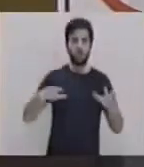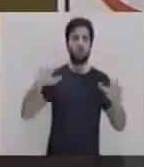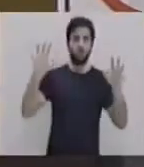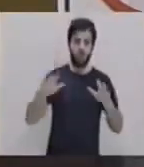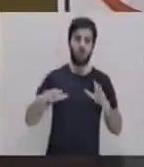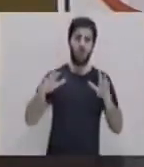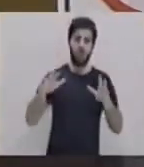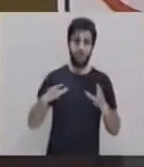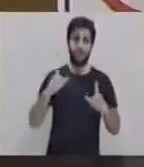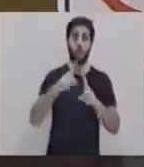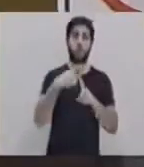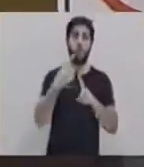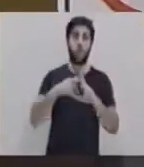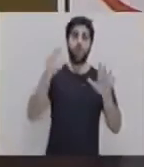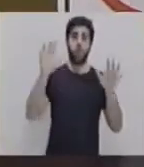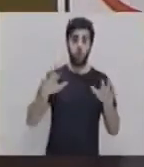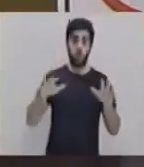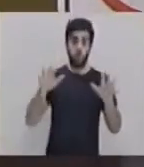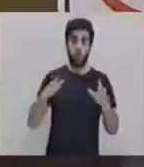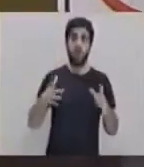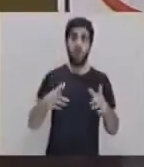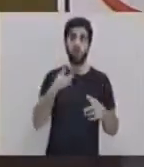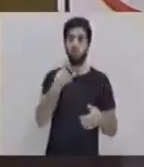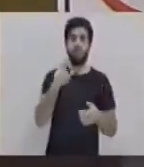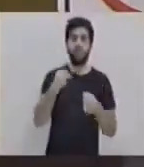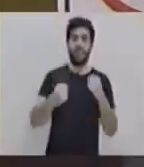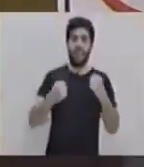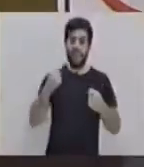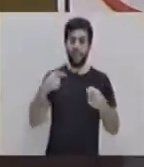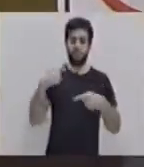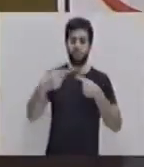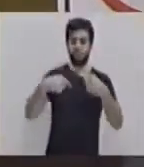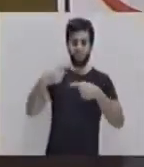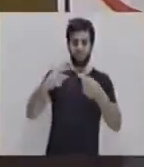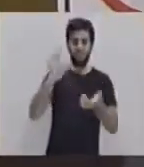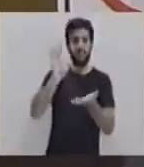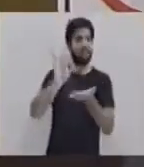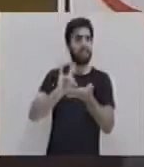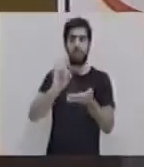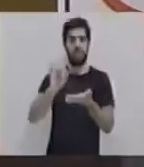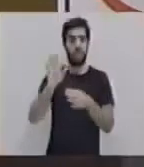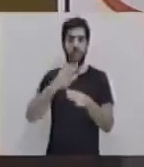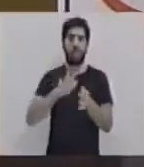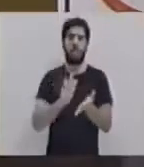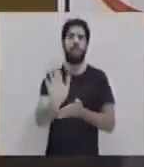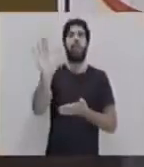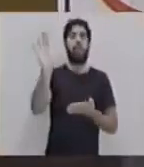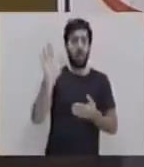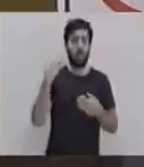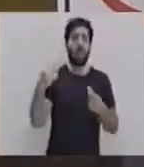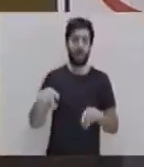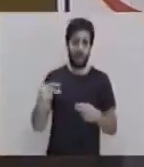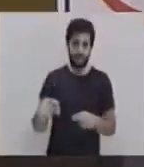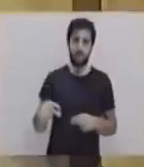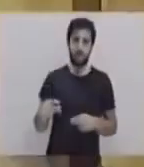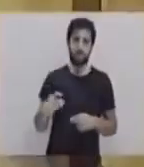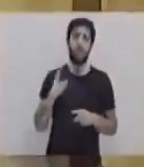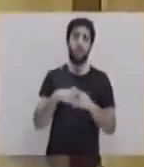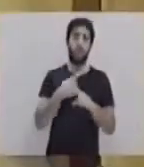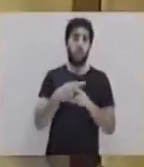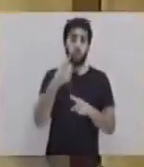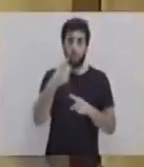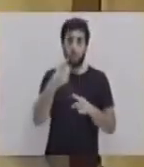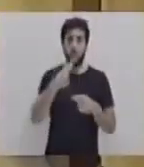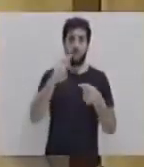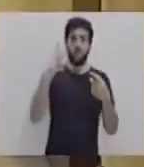todo el mundo lo sabe, en momentos de lluvia pues la adherencia es menor y de acuerdo a ello pues lógicamente el incremento de la velocidad o